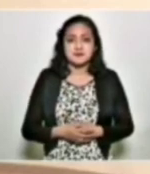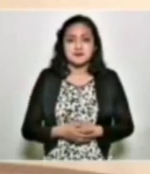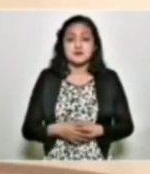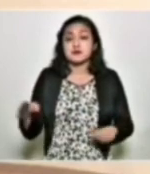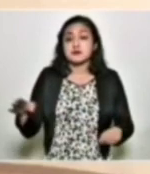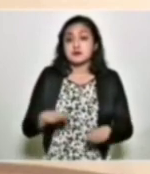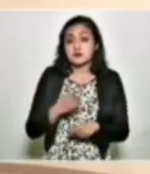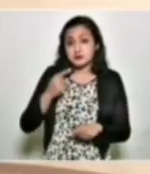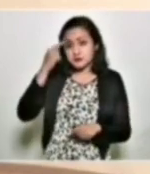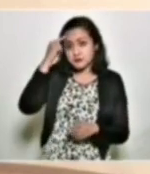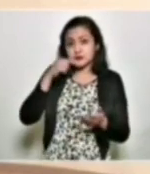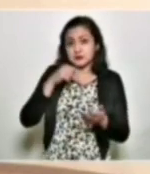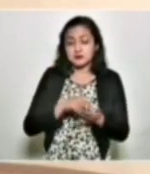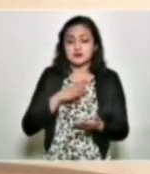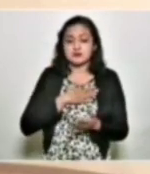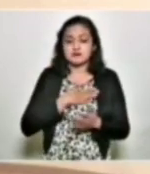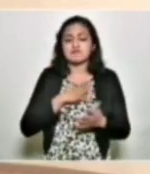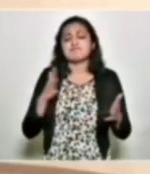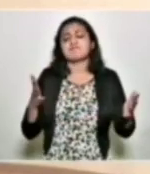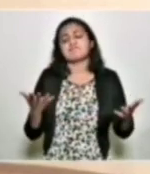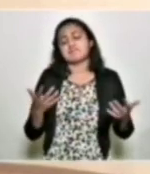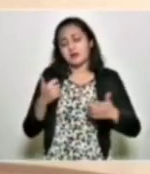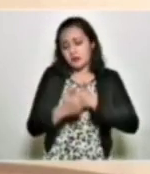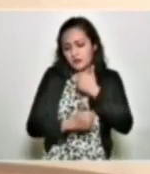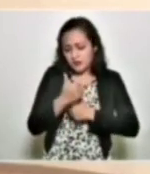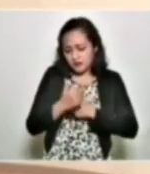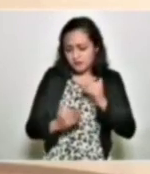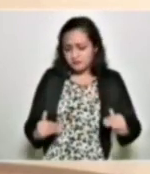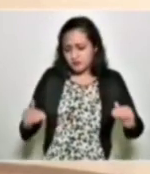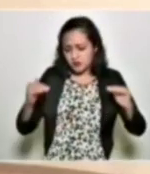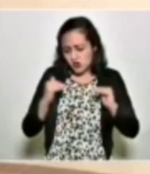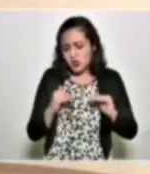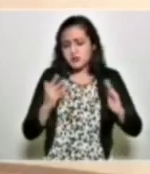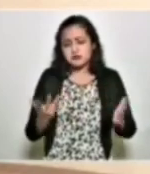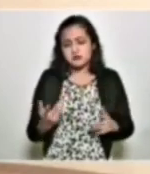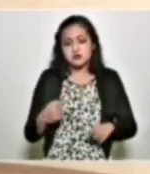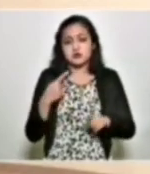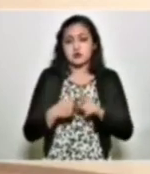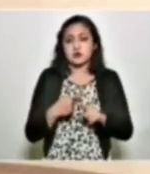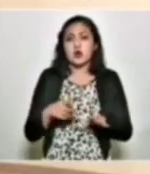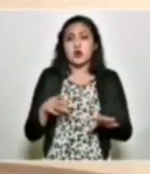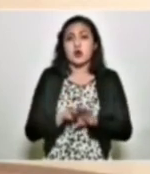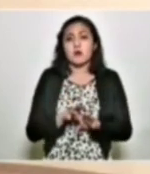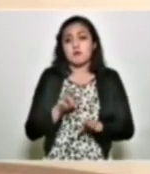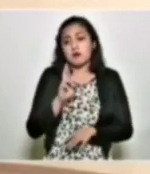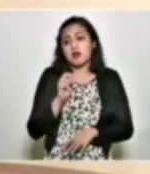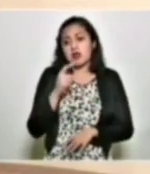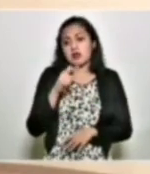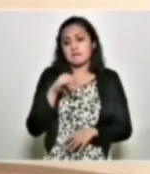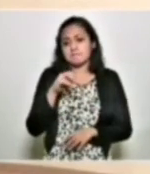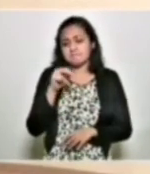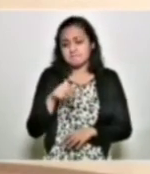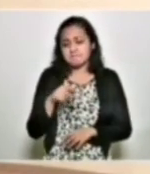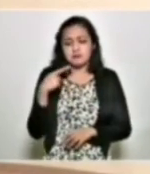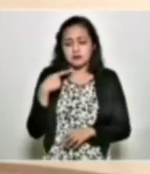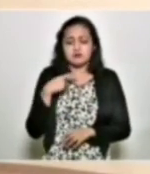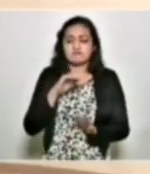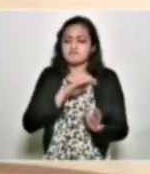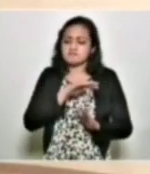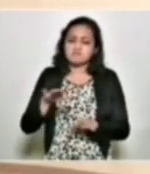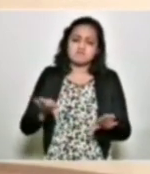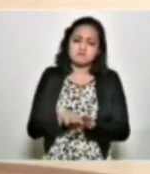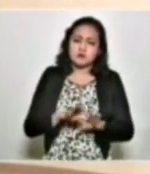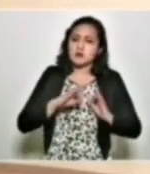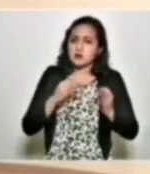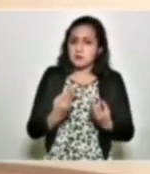porque creemos en la democracia no solamente con un régimen político sino como una forma de